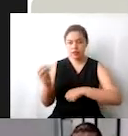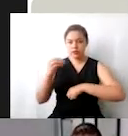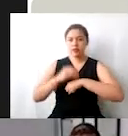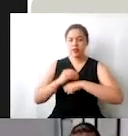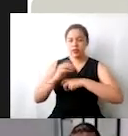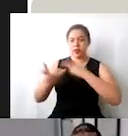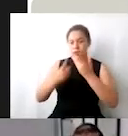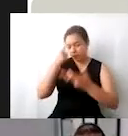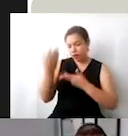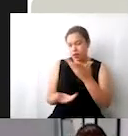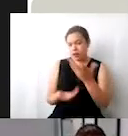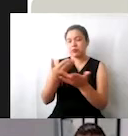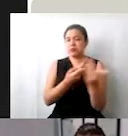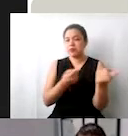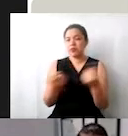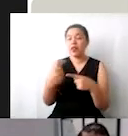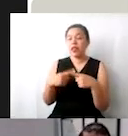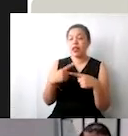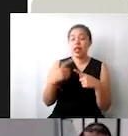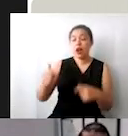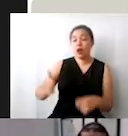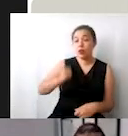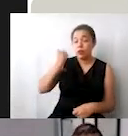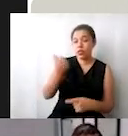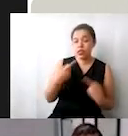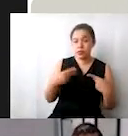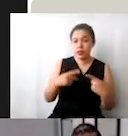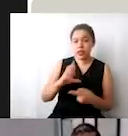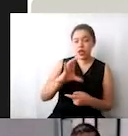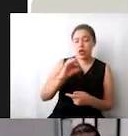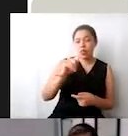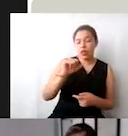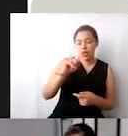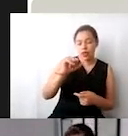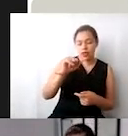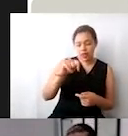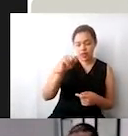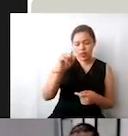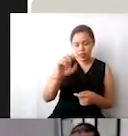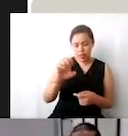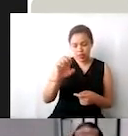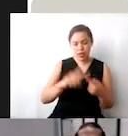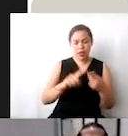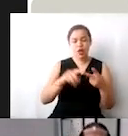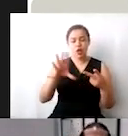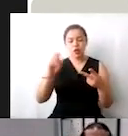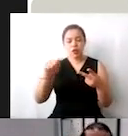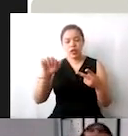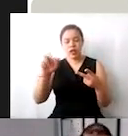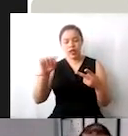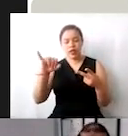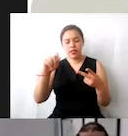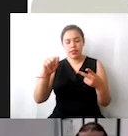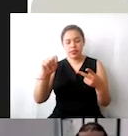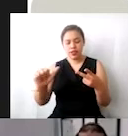disposición por quién son aprovechadas las funciones, si por el contratante o el contratista. Y bueno, la pregunta es, ¿y cuándo se aprovechan